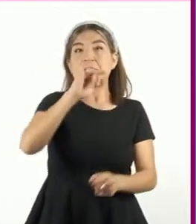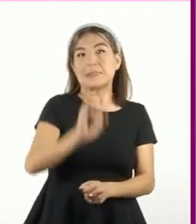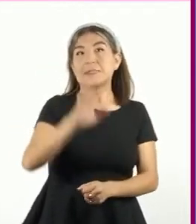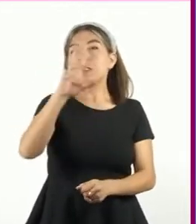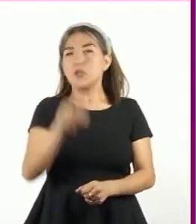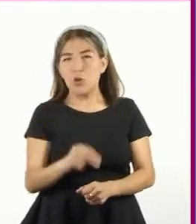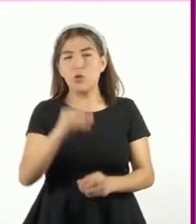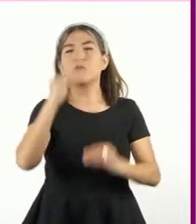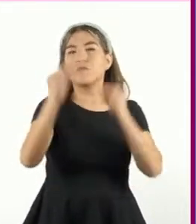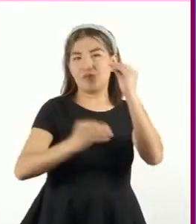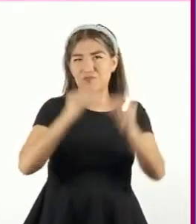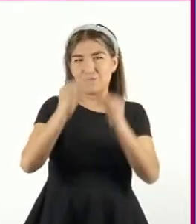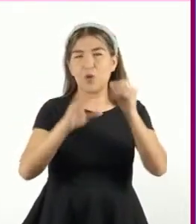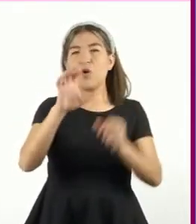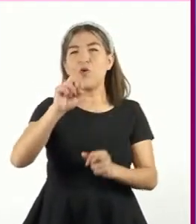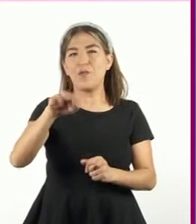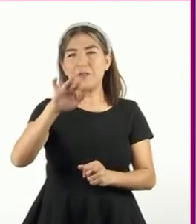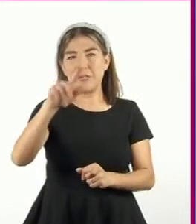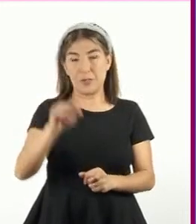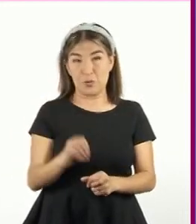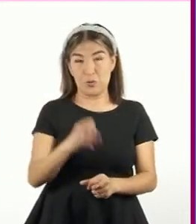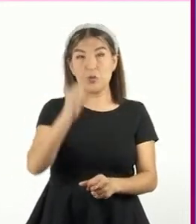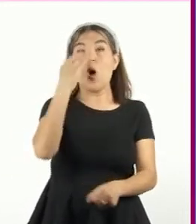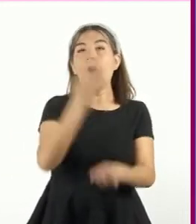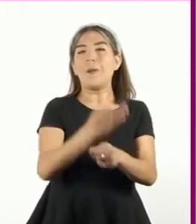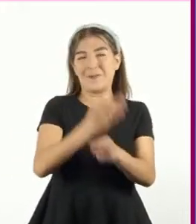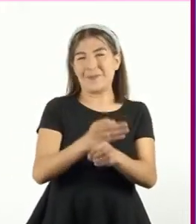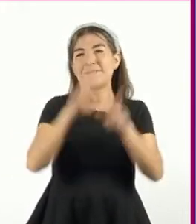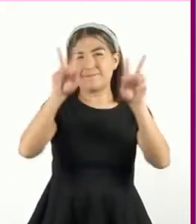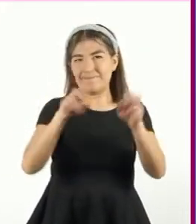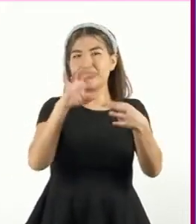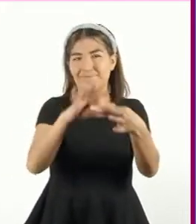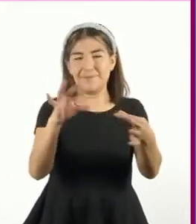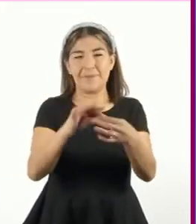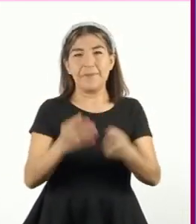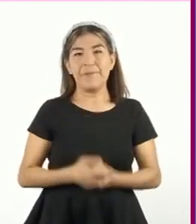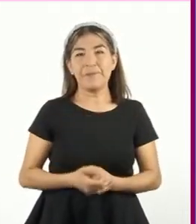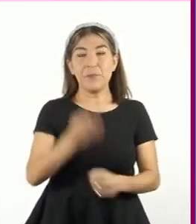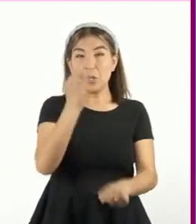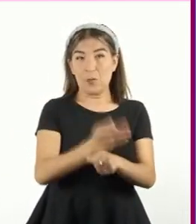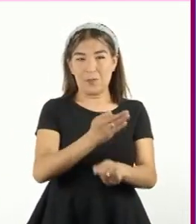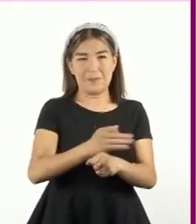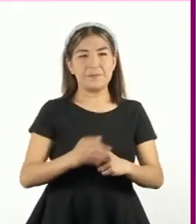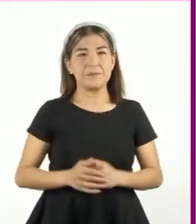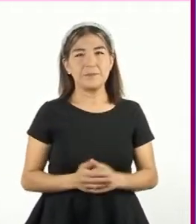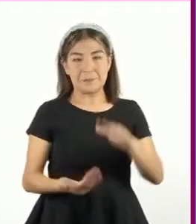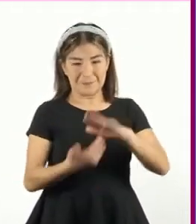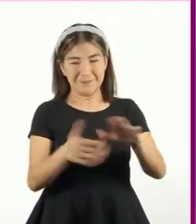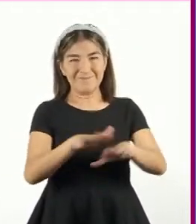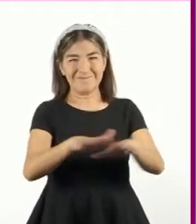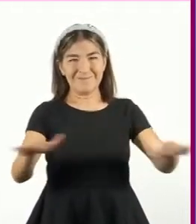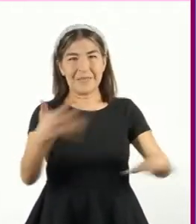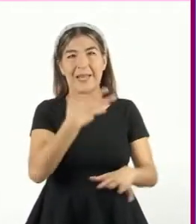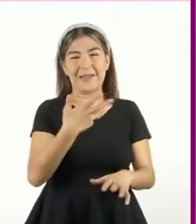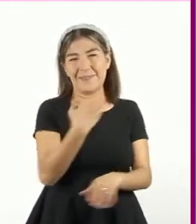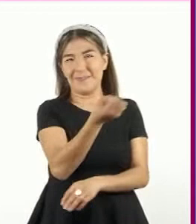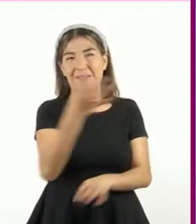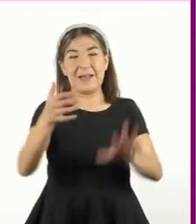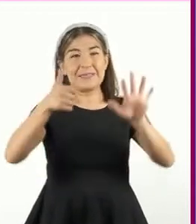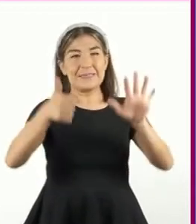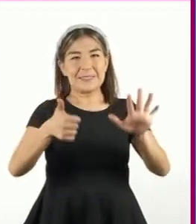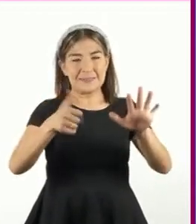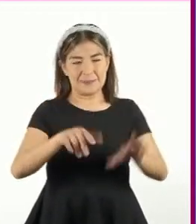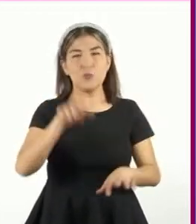de acuerdo a lo que hemos explicado hasta este momento. Sobre la mesa hay 6 papeletas,